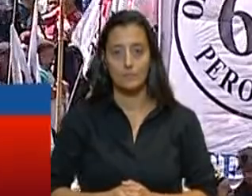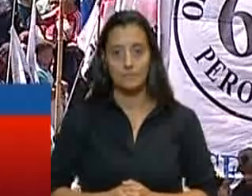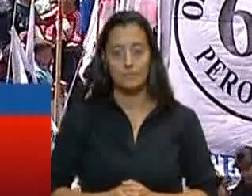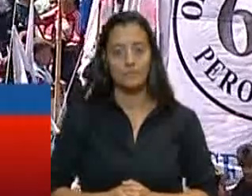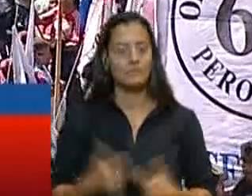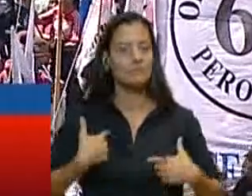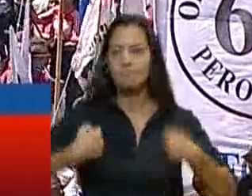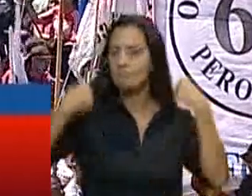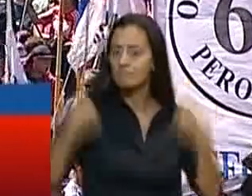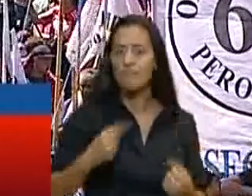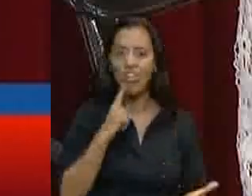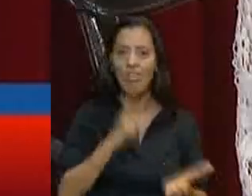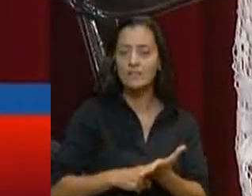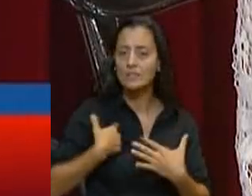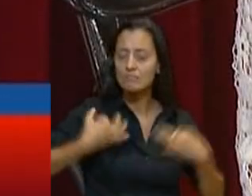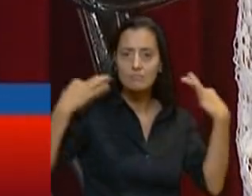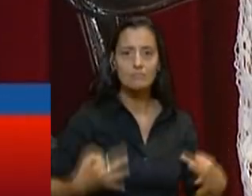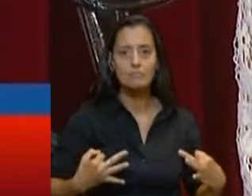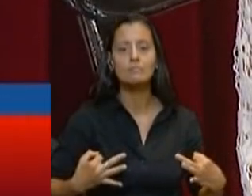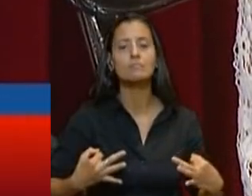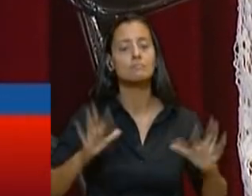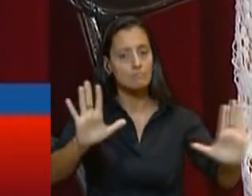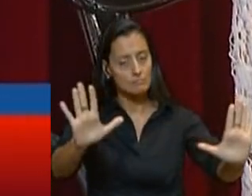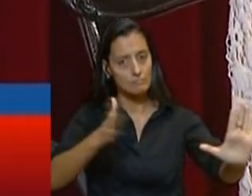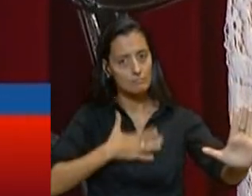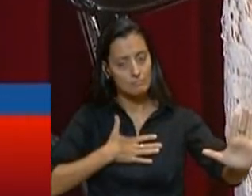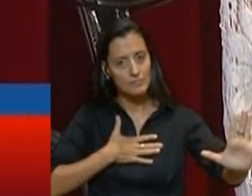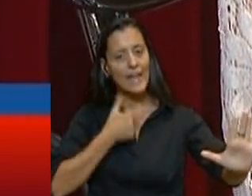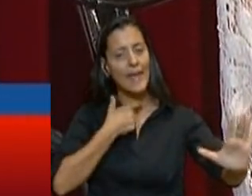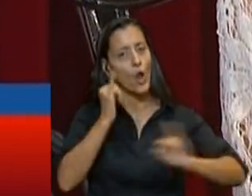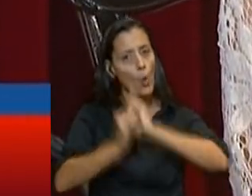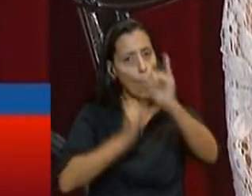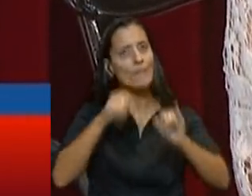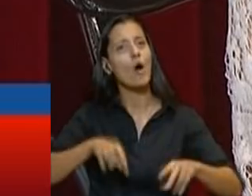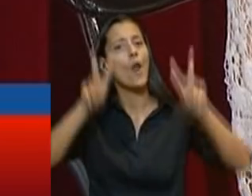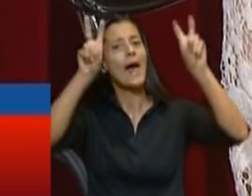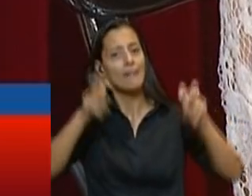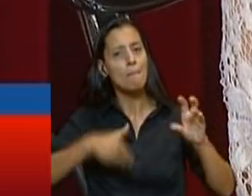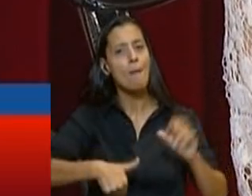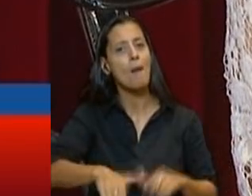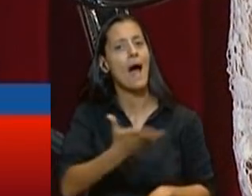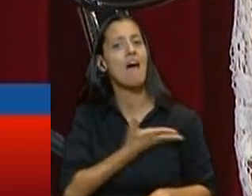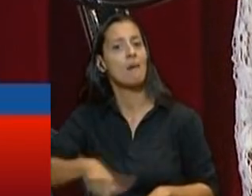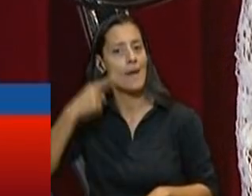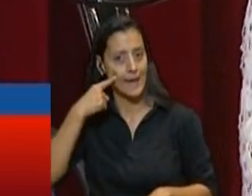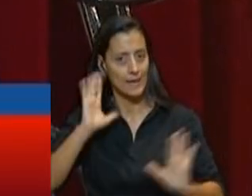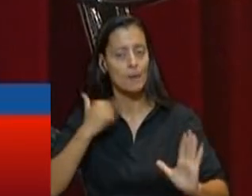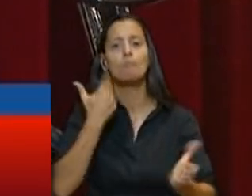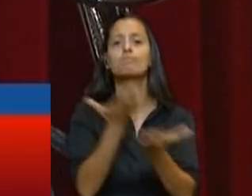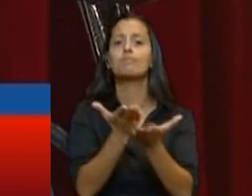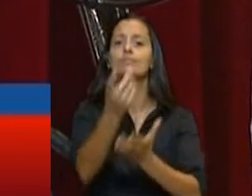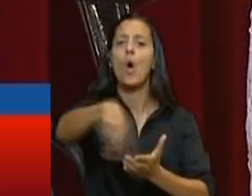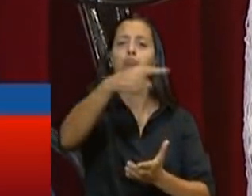Con esas convicciones, déjenme introducirlos al tema de nuestra deuda externa.